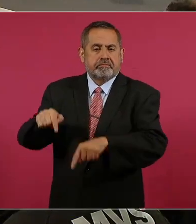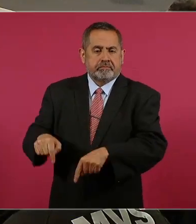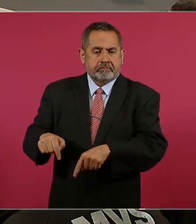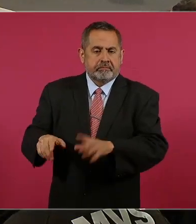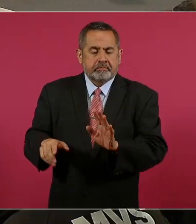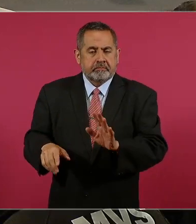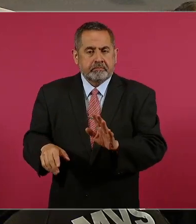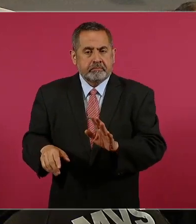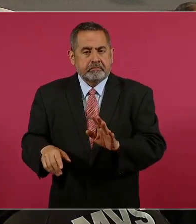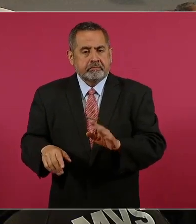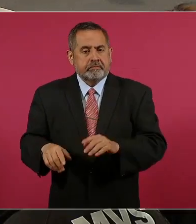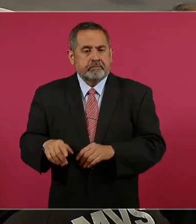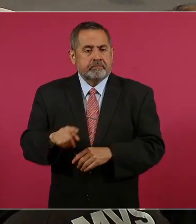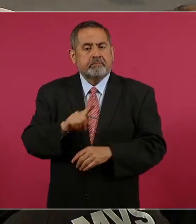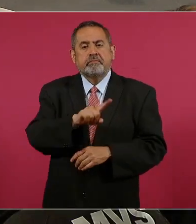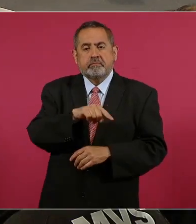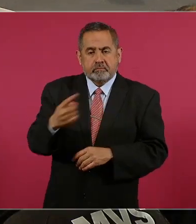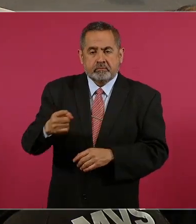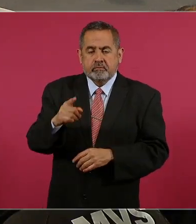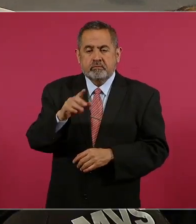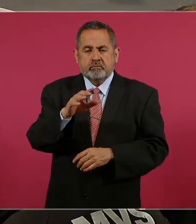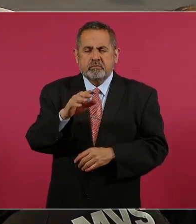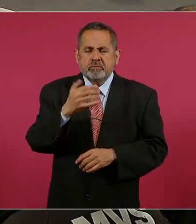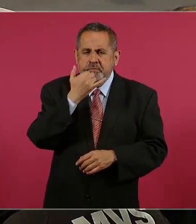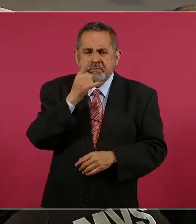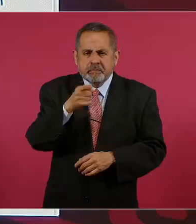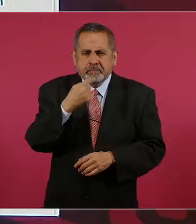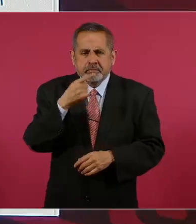Aquí 50, 40, ¿qué?